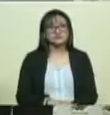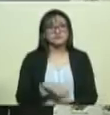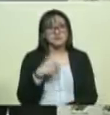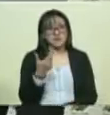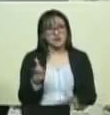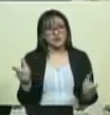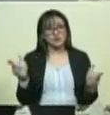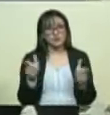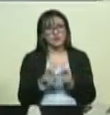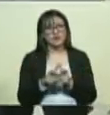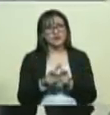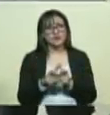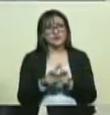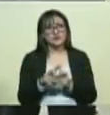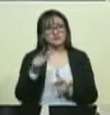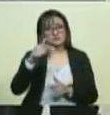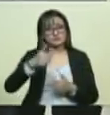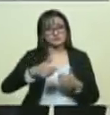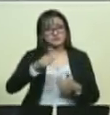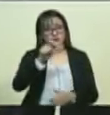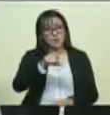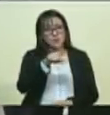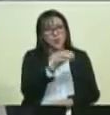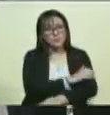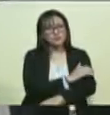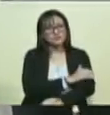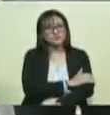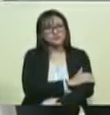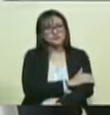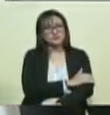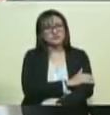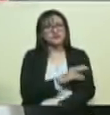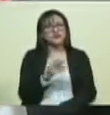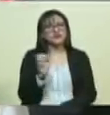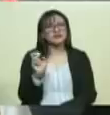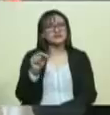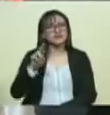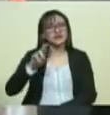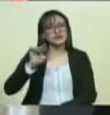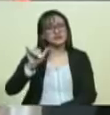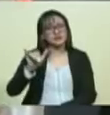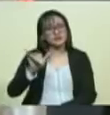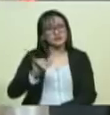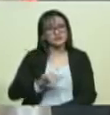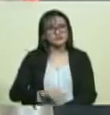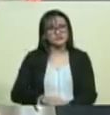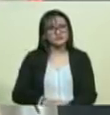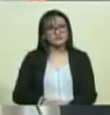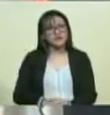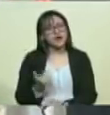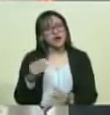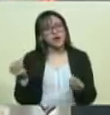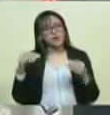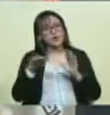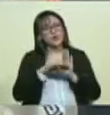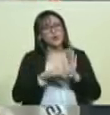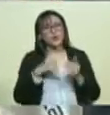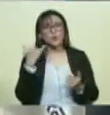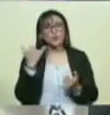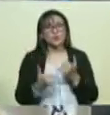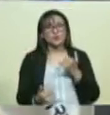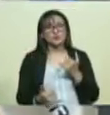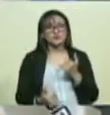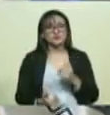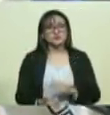el candidato Henry Falcón. Hoy se nos ha informado de que ha habido acuerdos, últimos acuerdos,